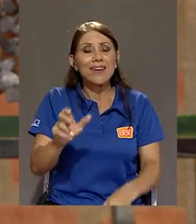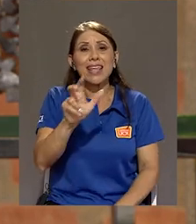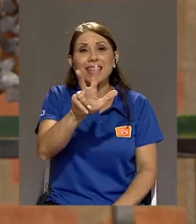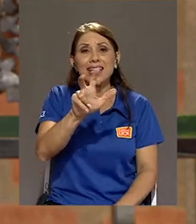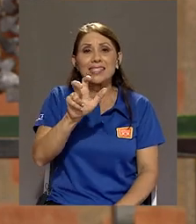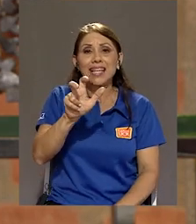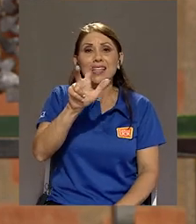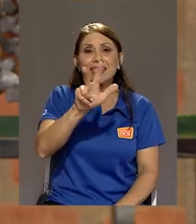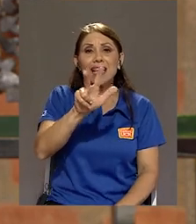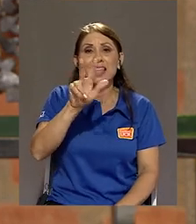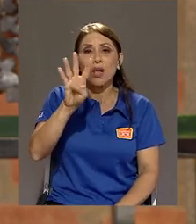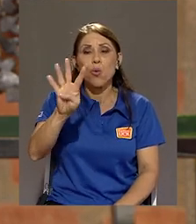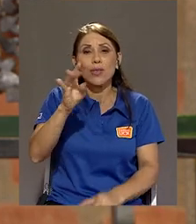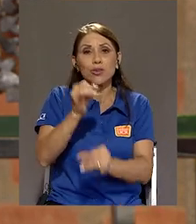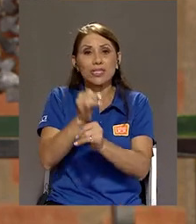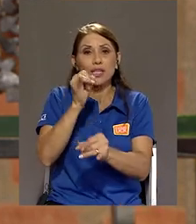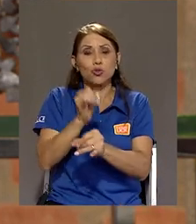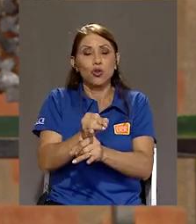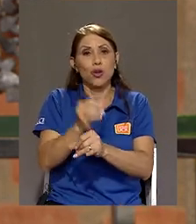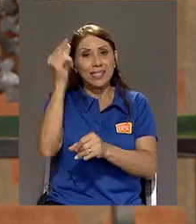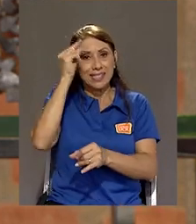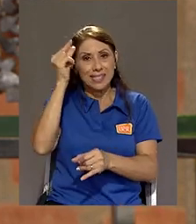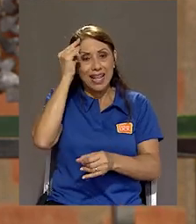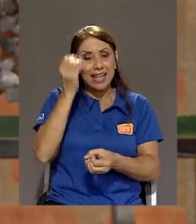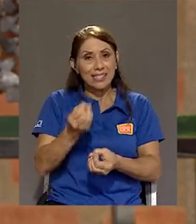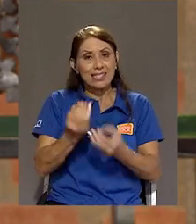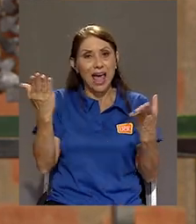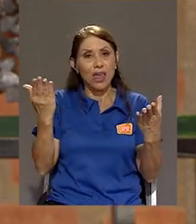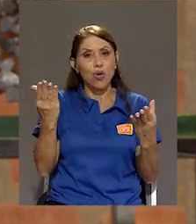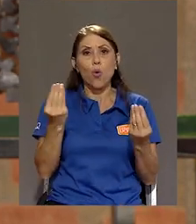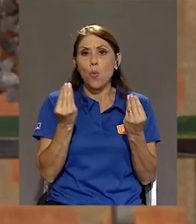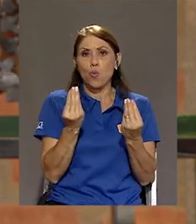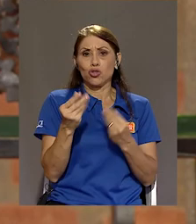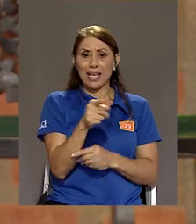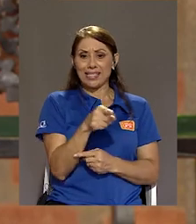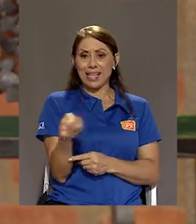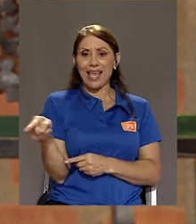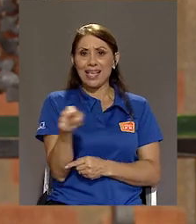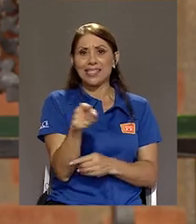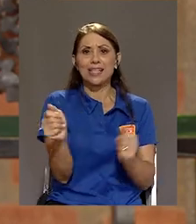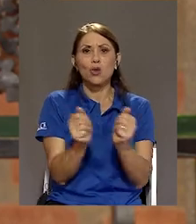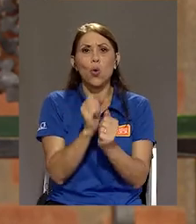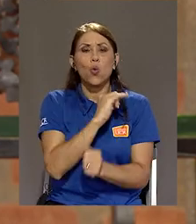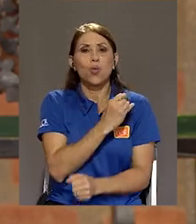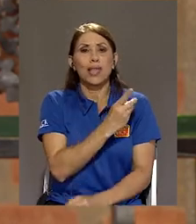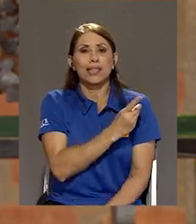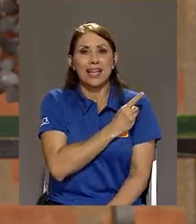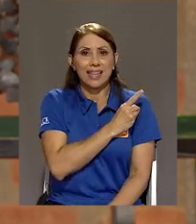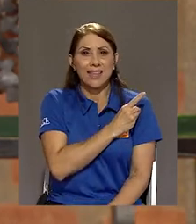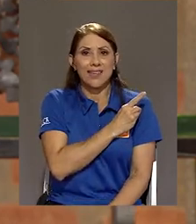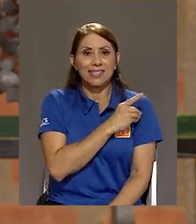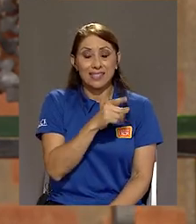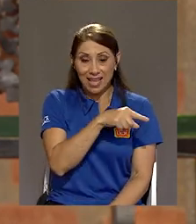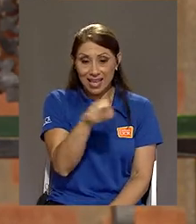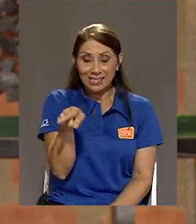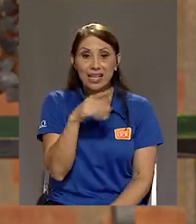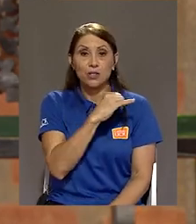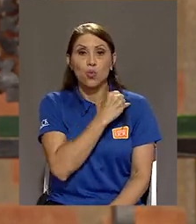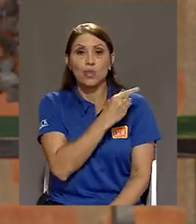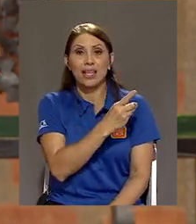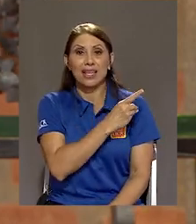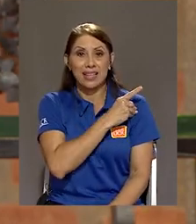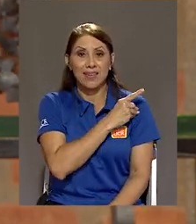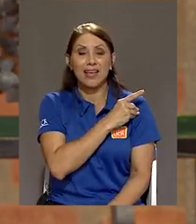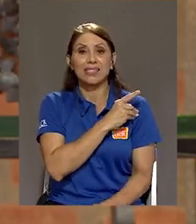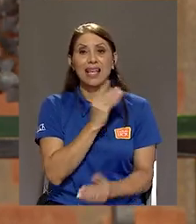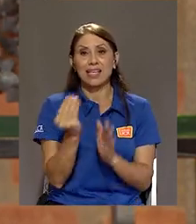334 instituciones del Estado, muchas de ellas con juntas directivas, y esas juntas directivas que están inscritas dentro de